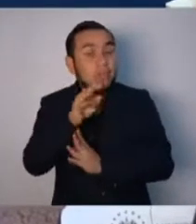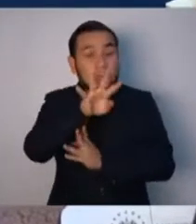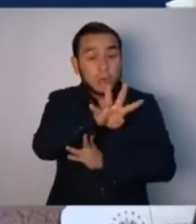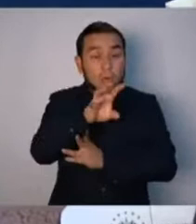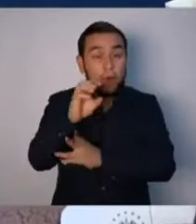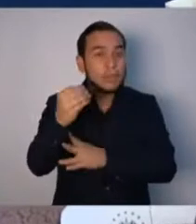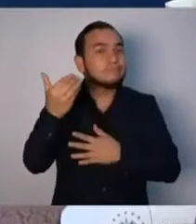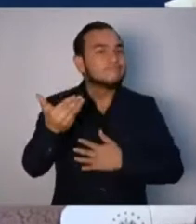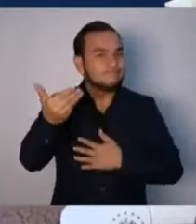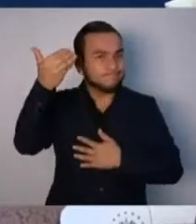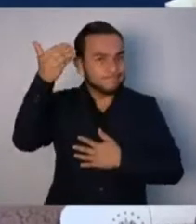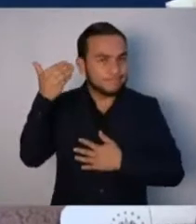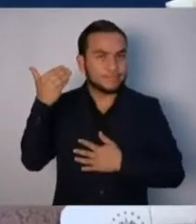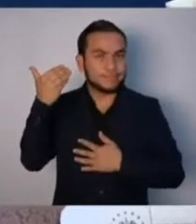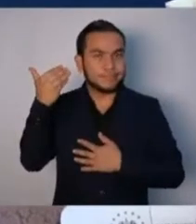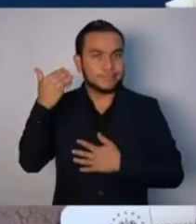años